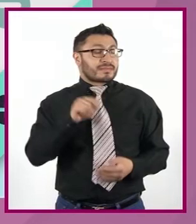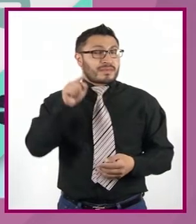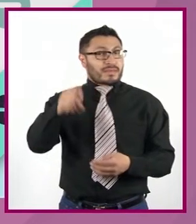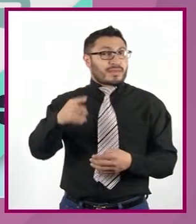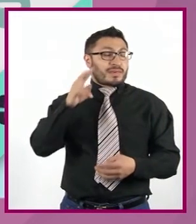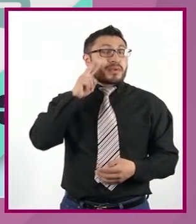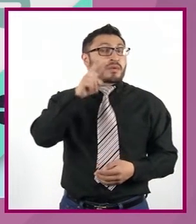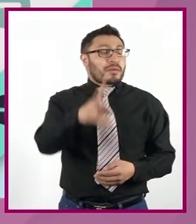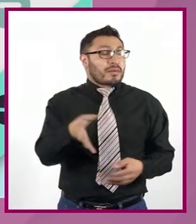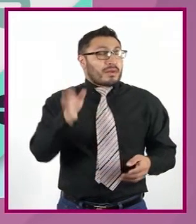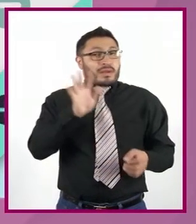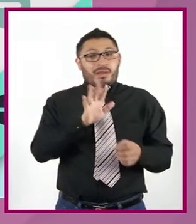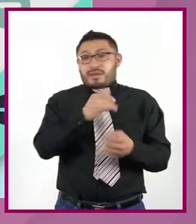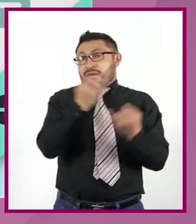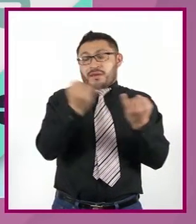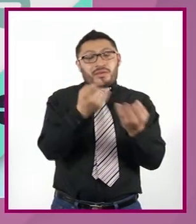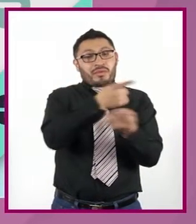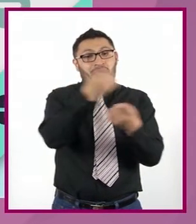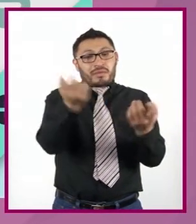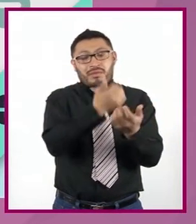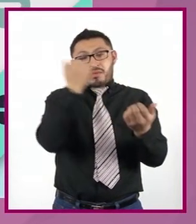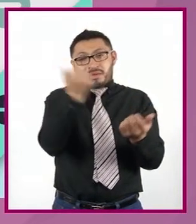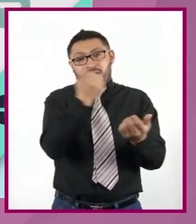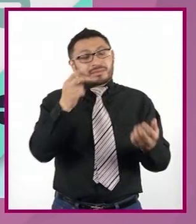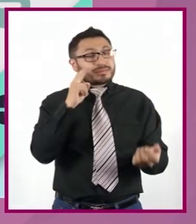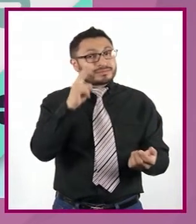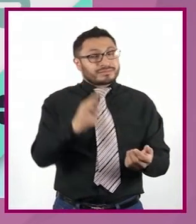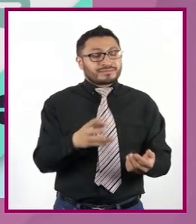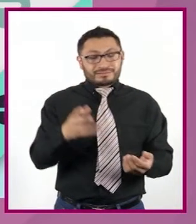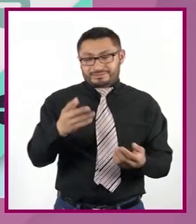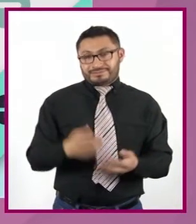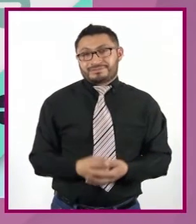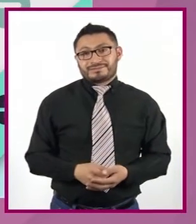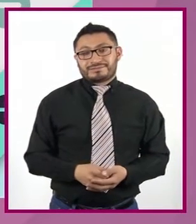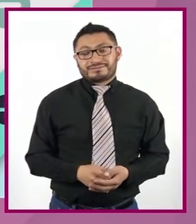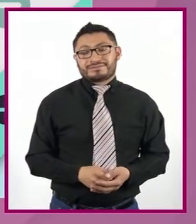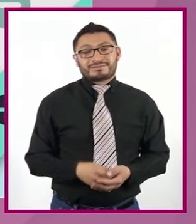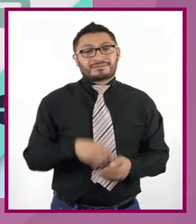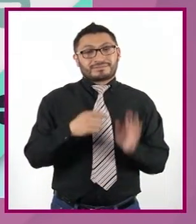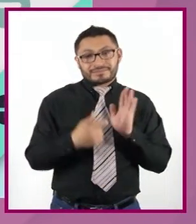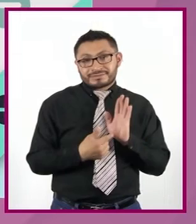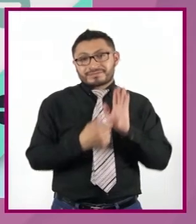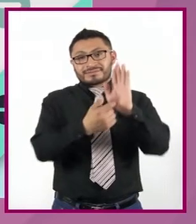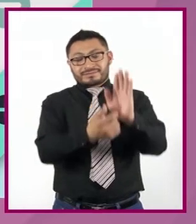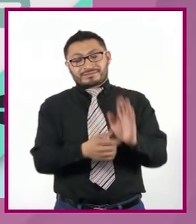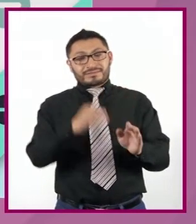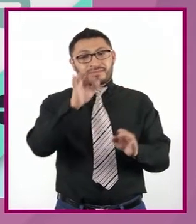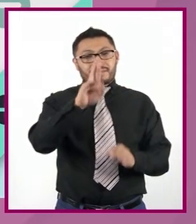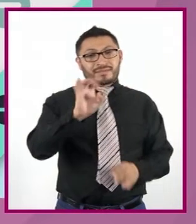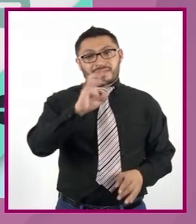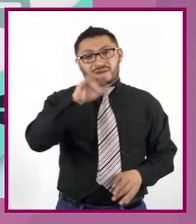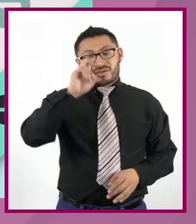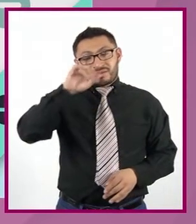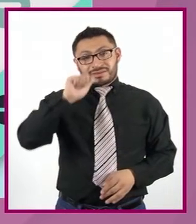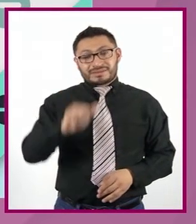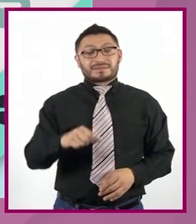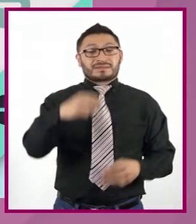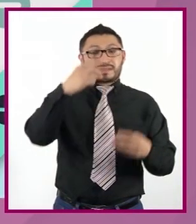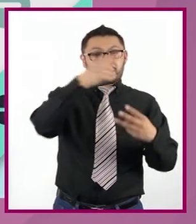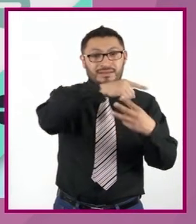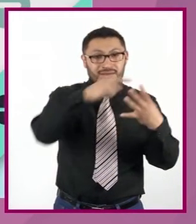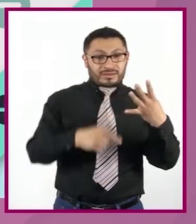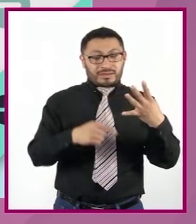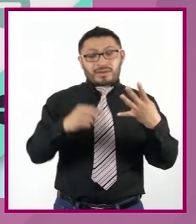y lo que hayan observado las alumnas y alumnos que nos acompañan, les mostraré las frecuencias de 3 de las 4